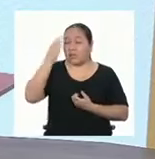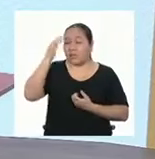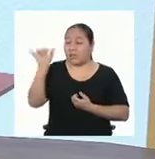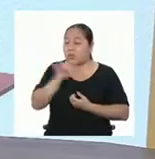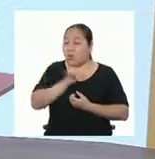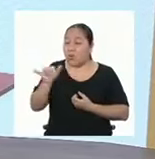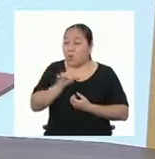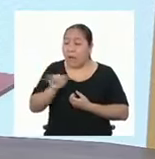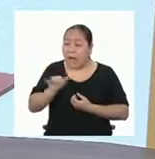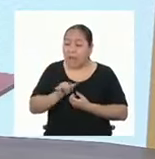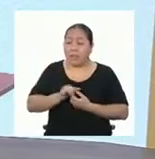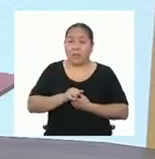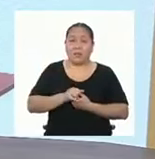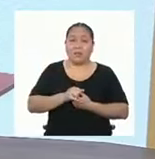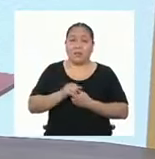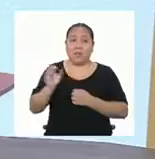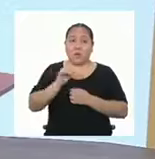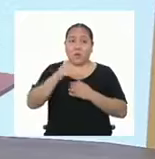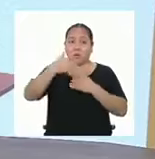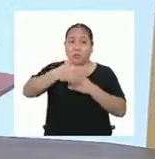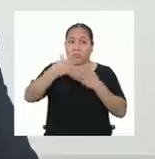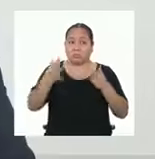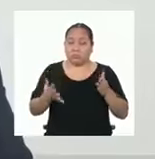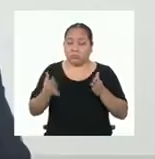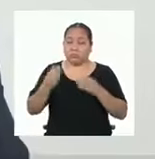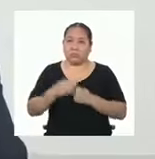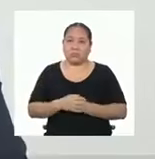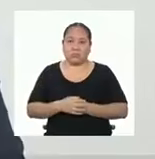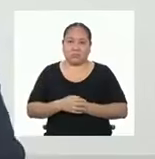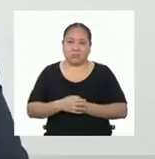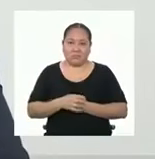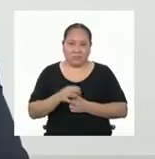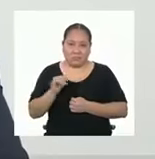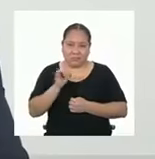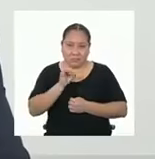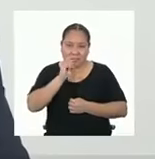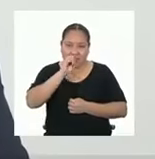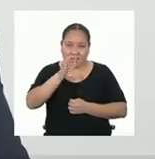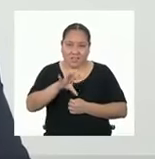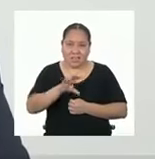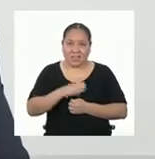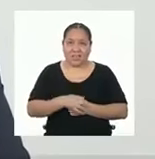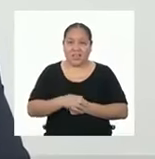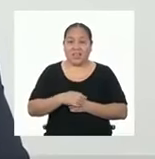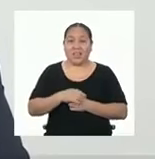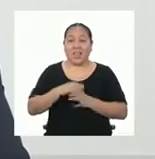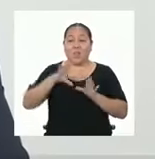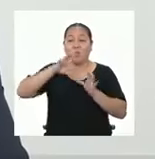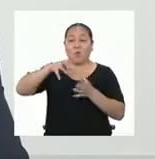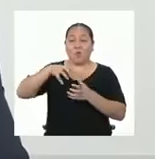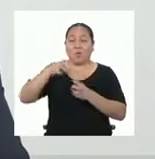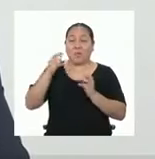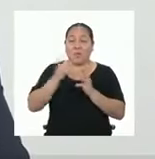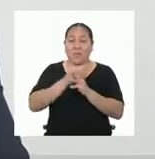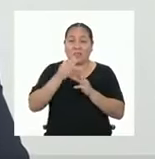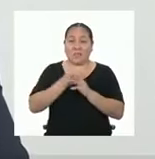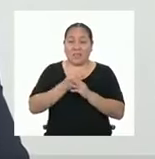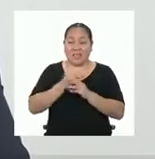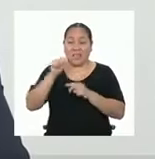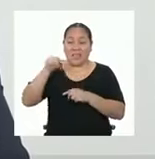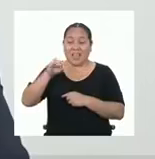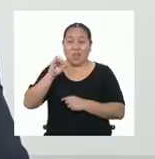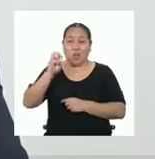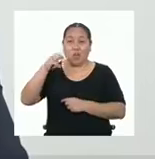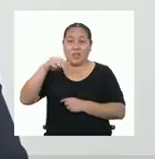Idénticos De la misma forma y tamaño Como dos gotas de agua A eso mismo me refería En el mundo de la matemática Específicamente en la